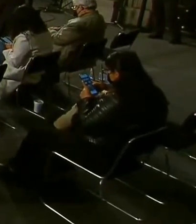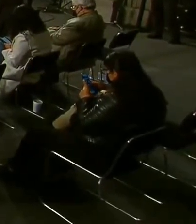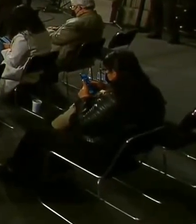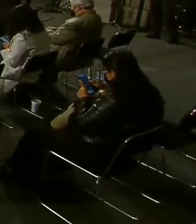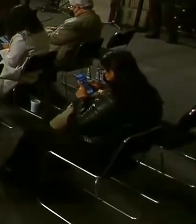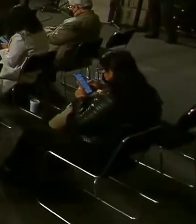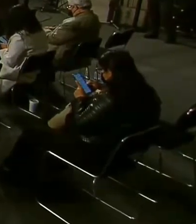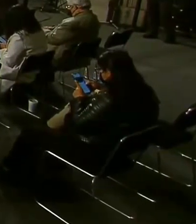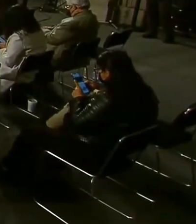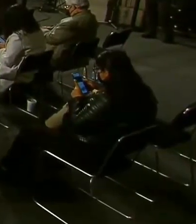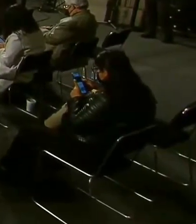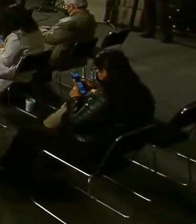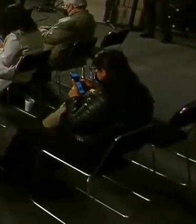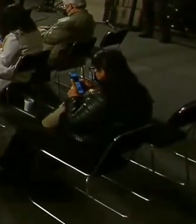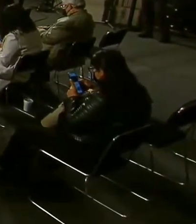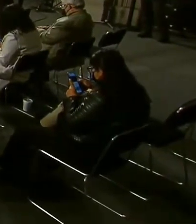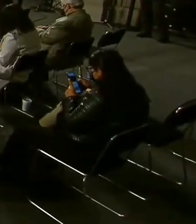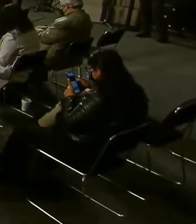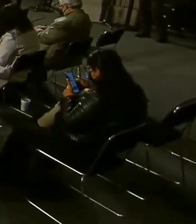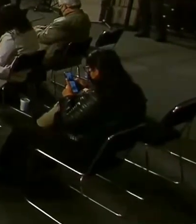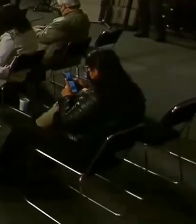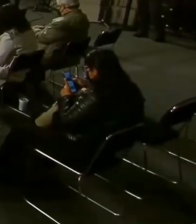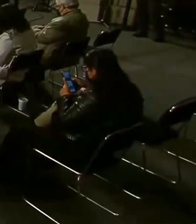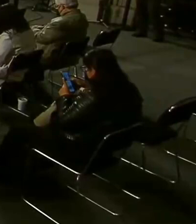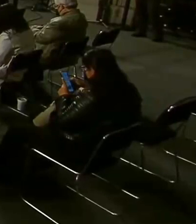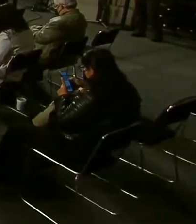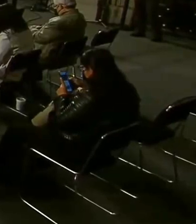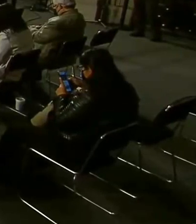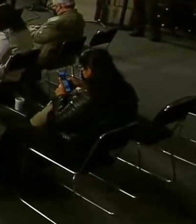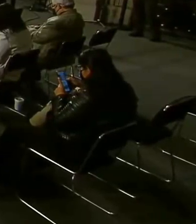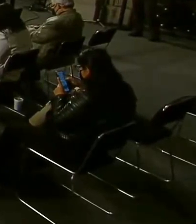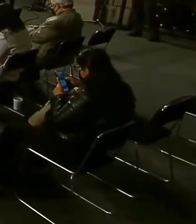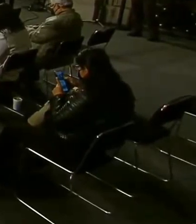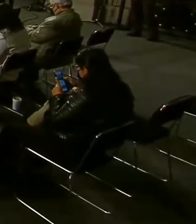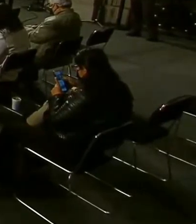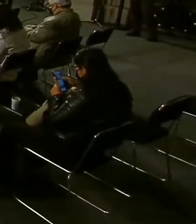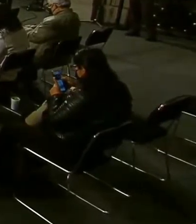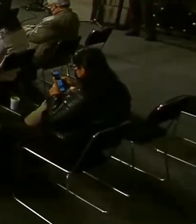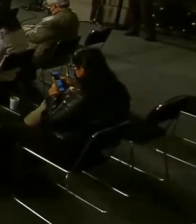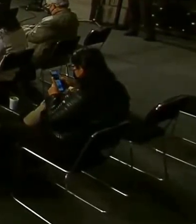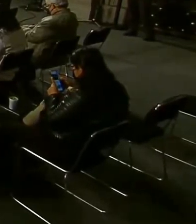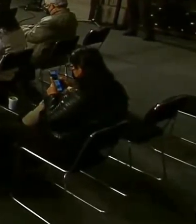Entonces, eso es el FOBAPROA.